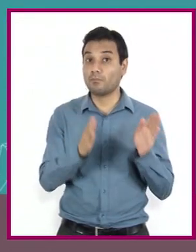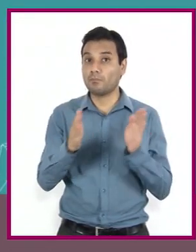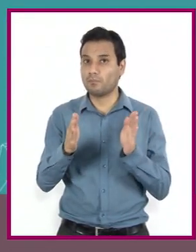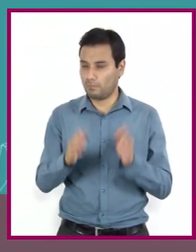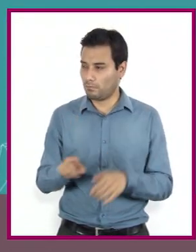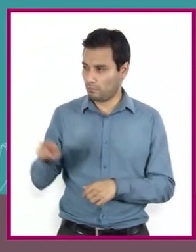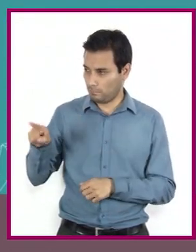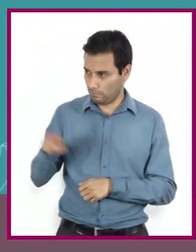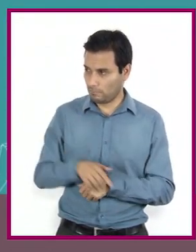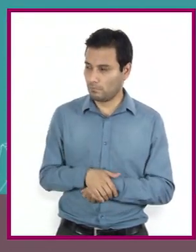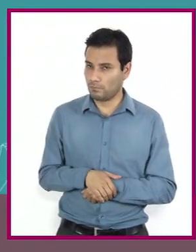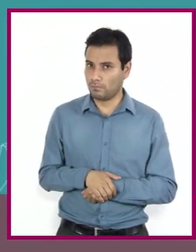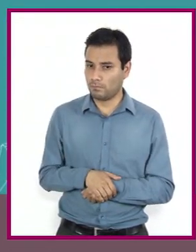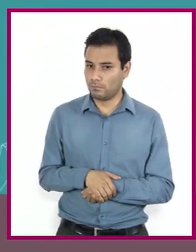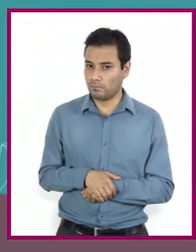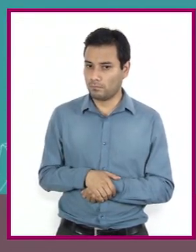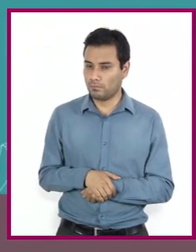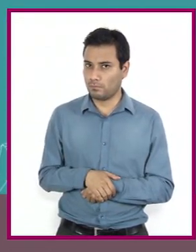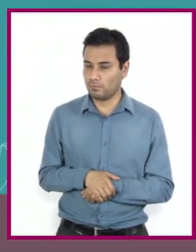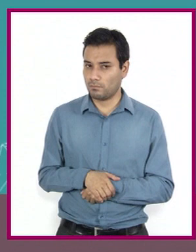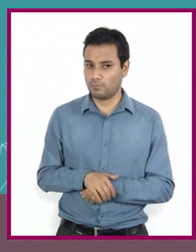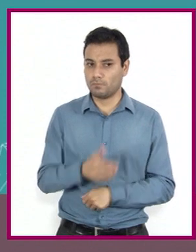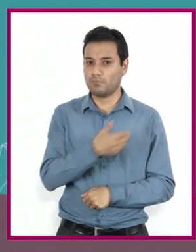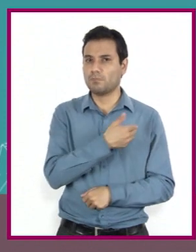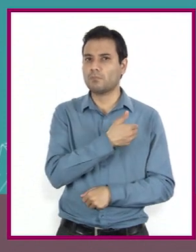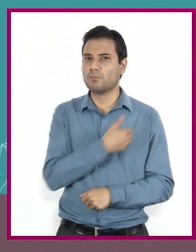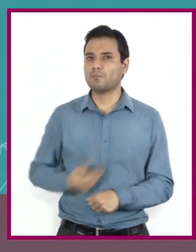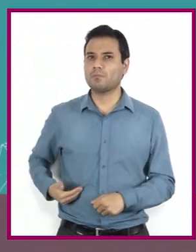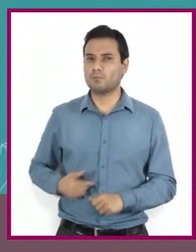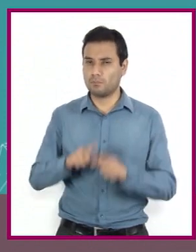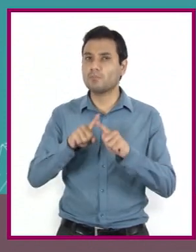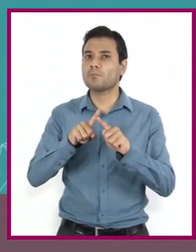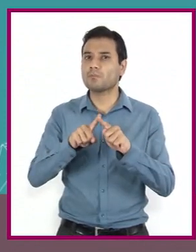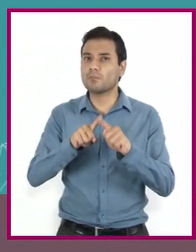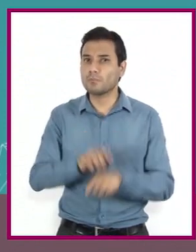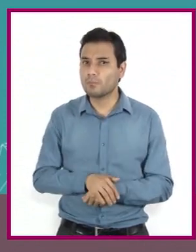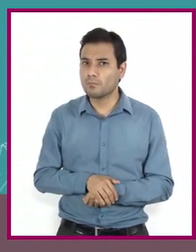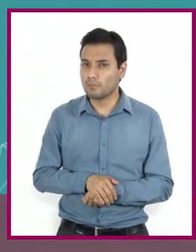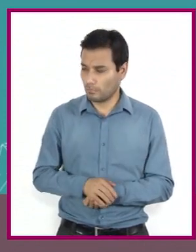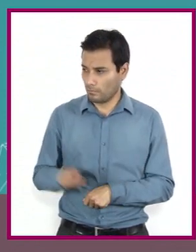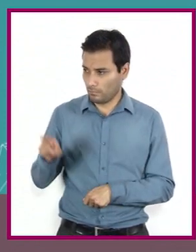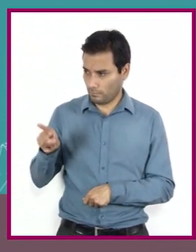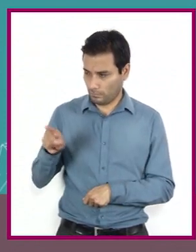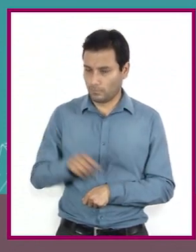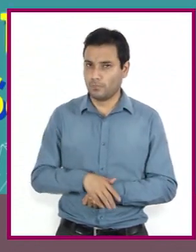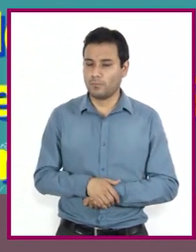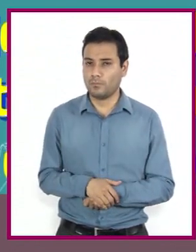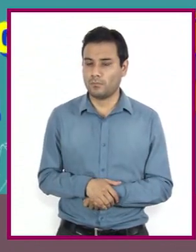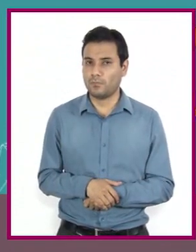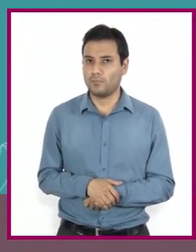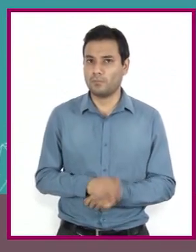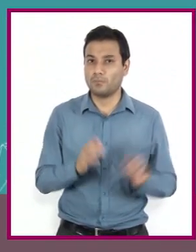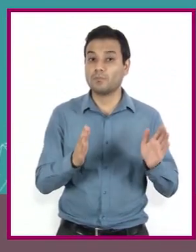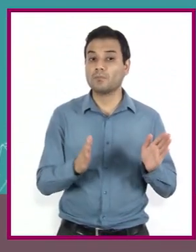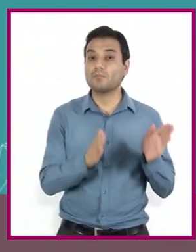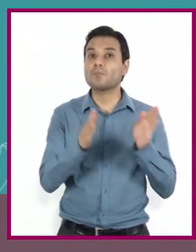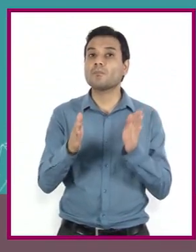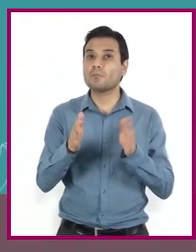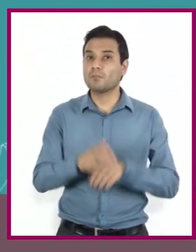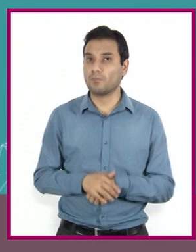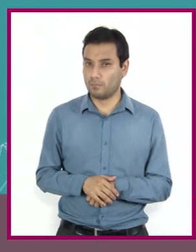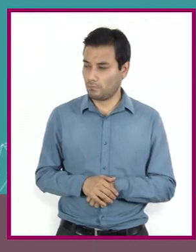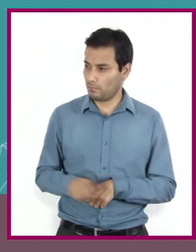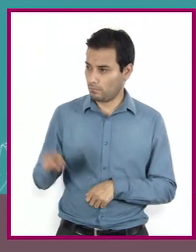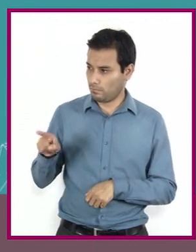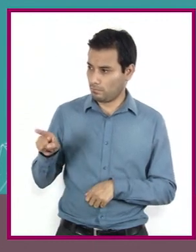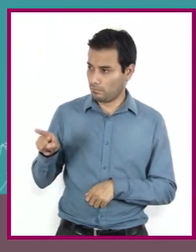presidencial de 1988 a 1994 en la administración de Carlos Salinas de Gortari. Periodo presidencial